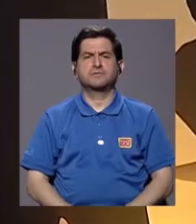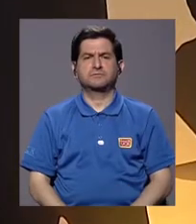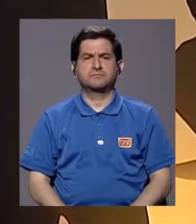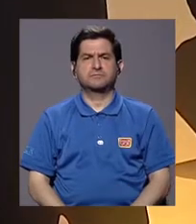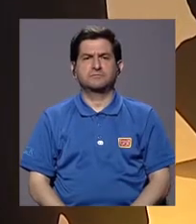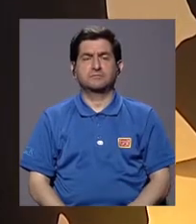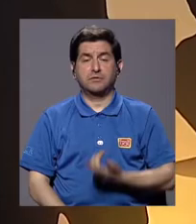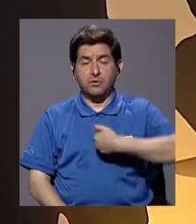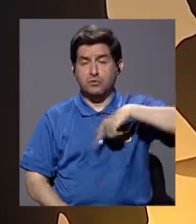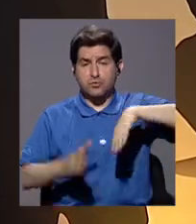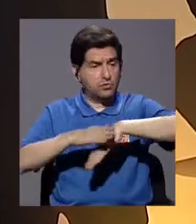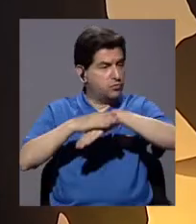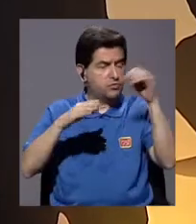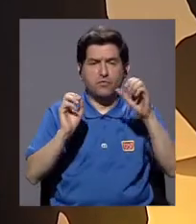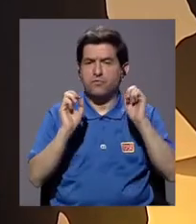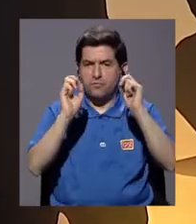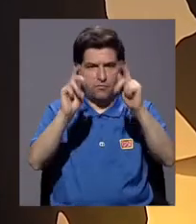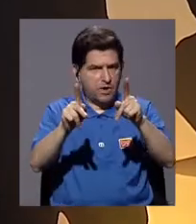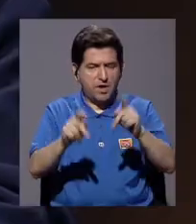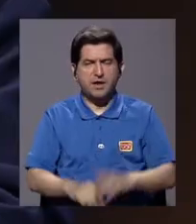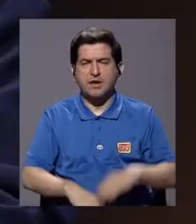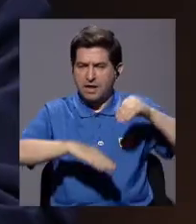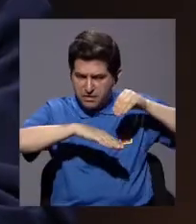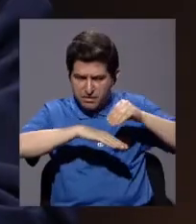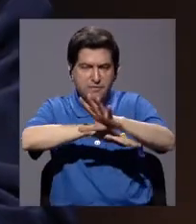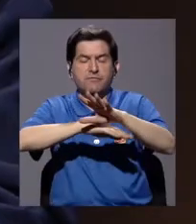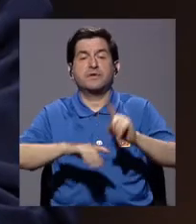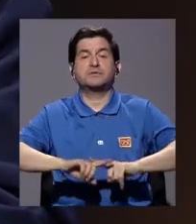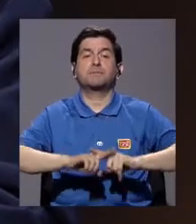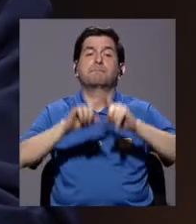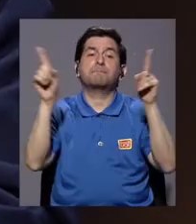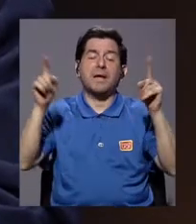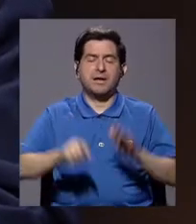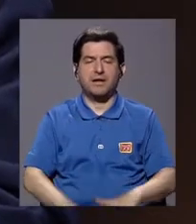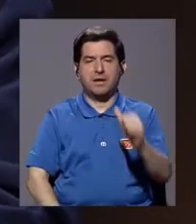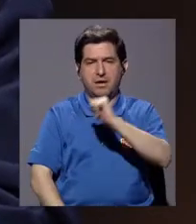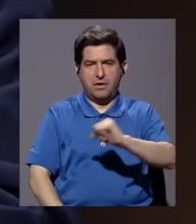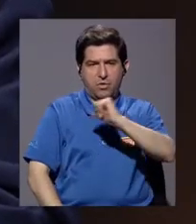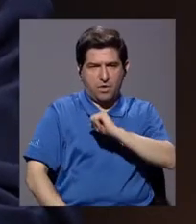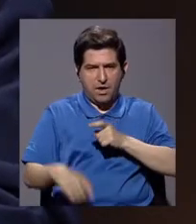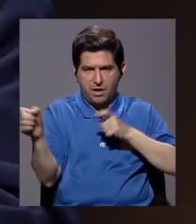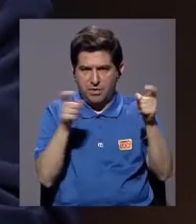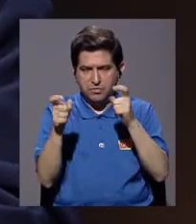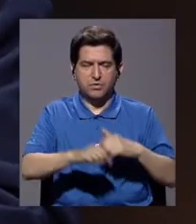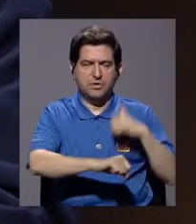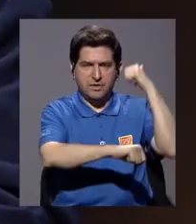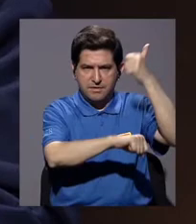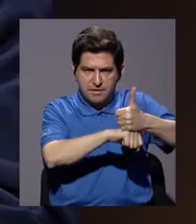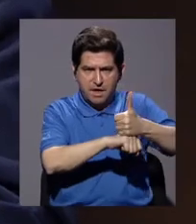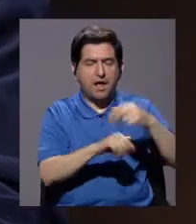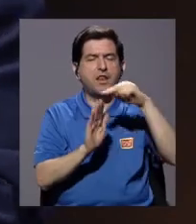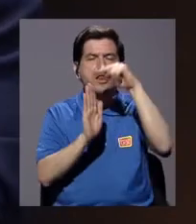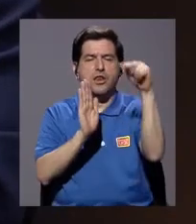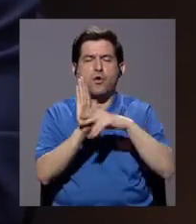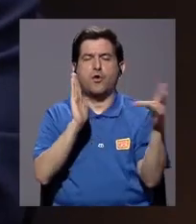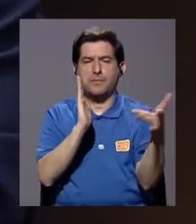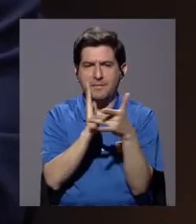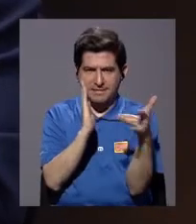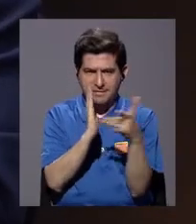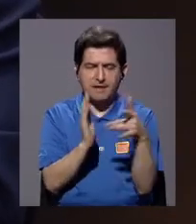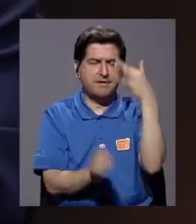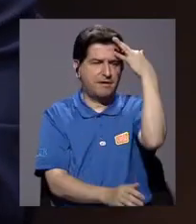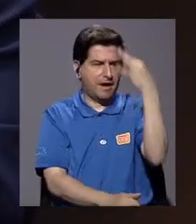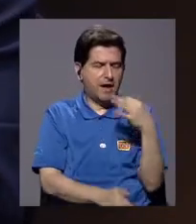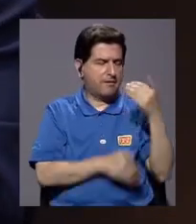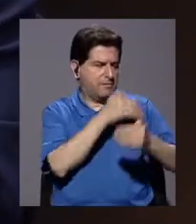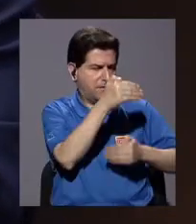no estamos fuera de esas posibilidades de influencia, sin embargo la ARECEP ha establecido normas